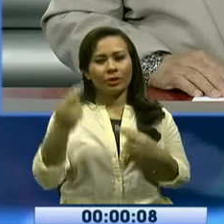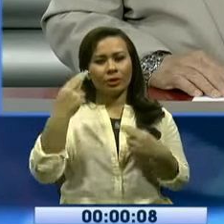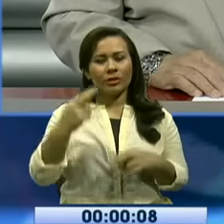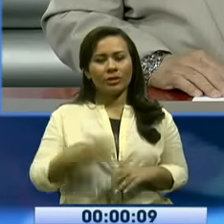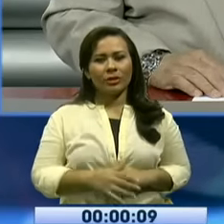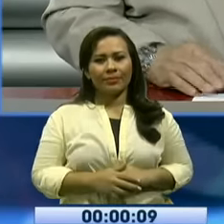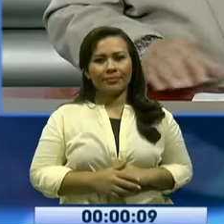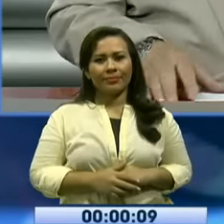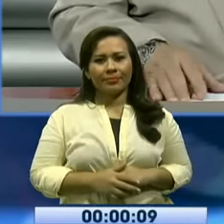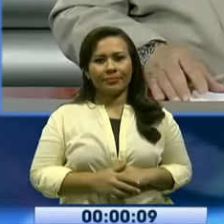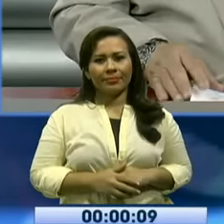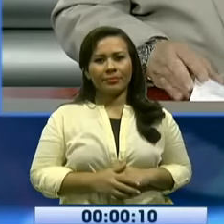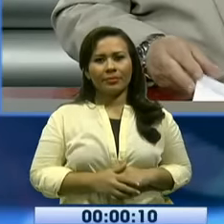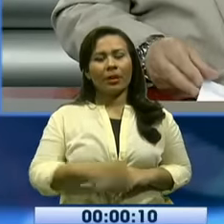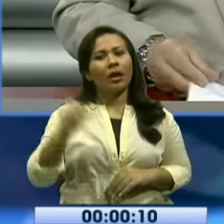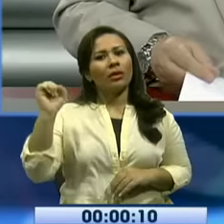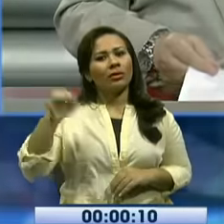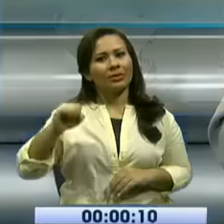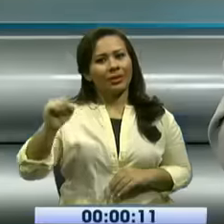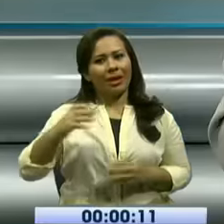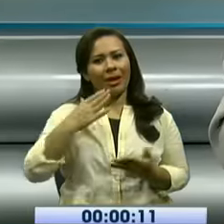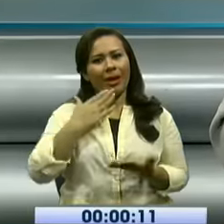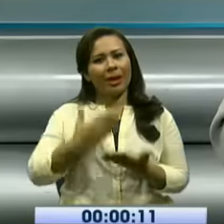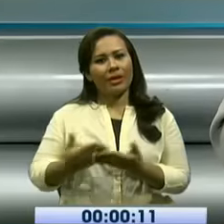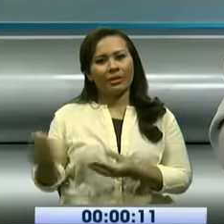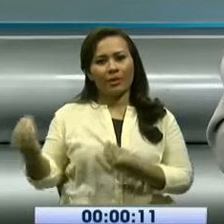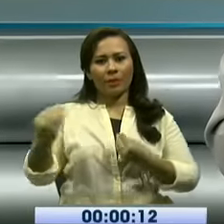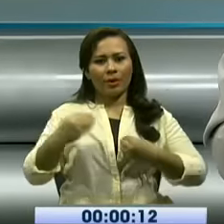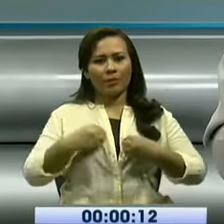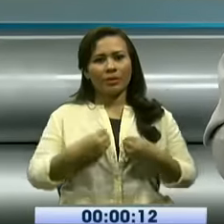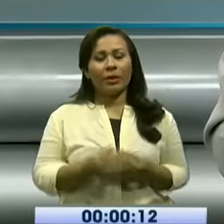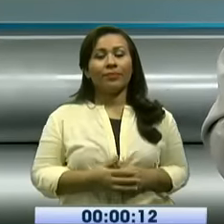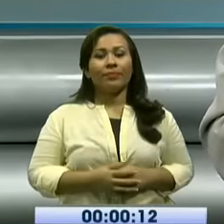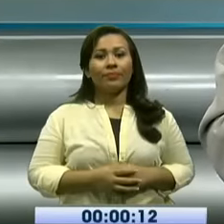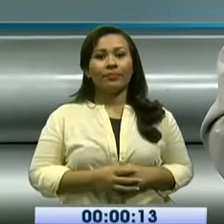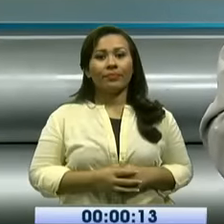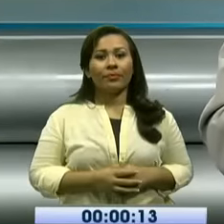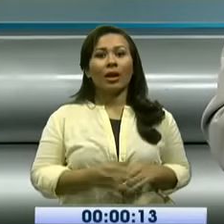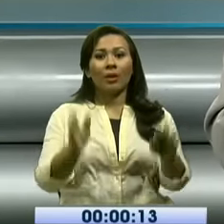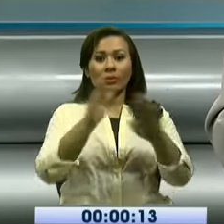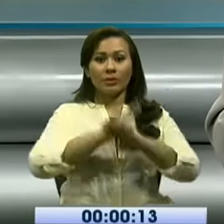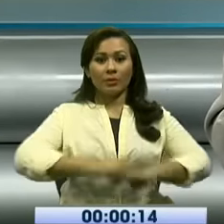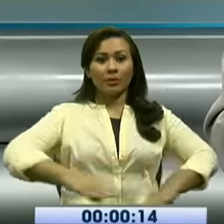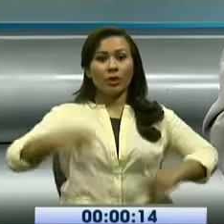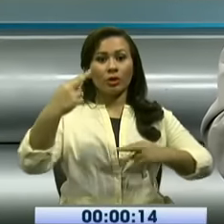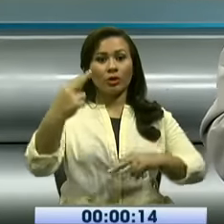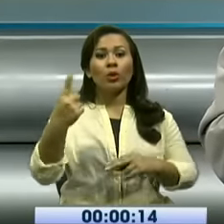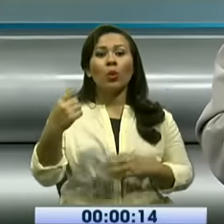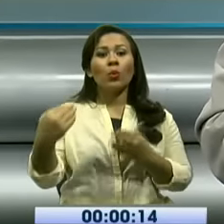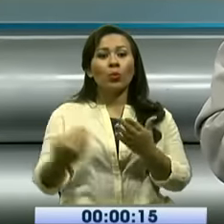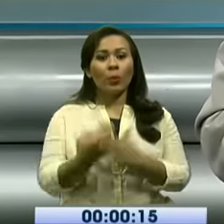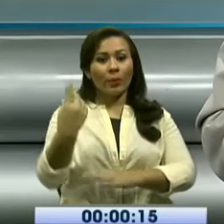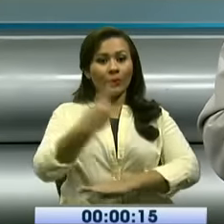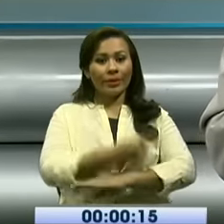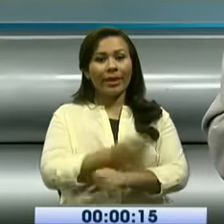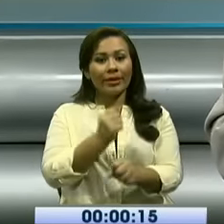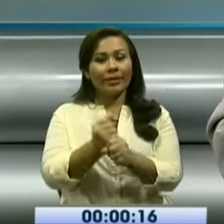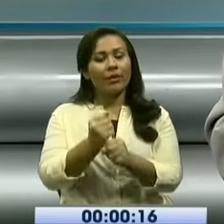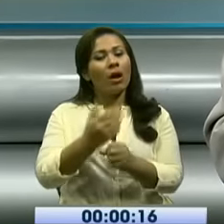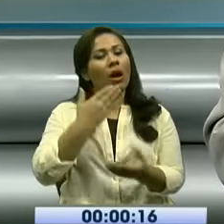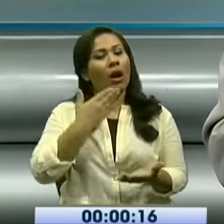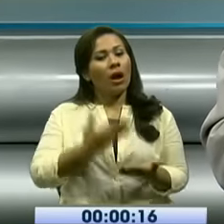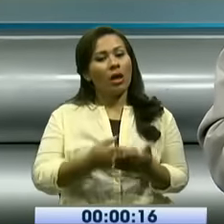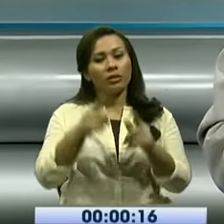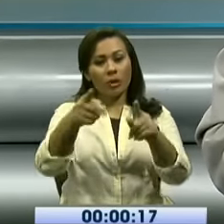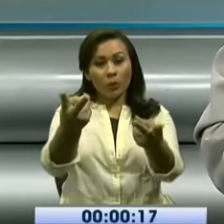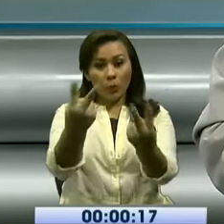información. Iván, muchísimas gracias por la información que nos has entregado. Bueno, hemos concluido un nuevo día de labores. Gracias a ustedes por la amabilidad